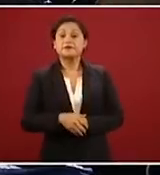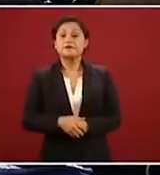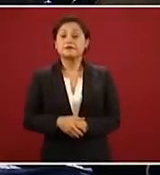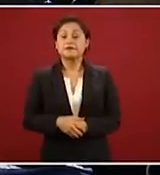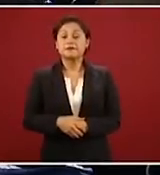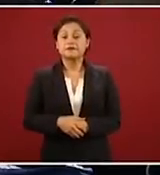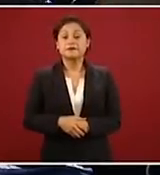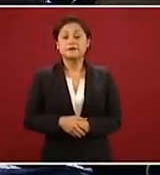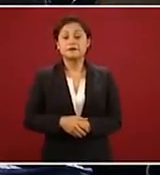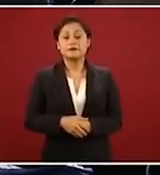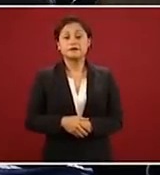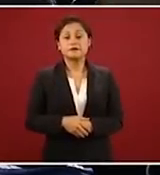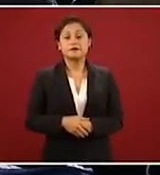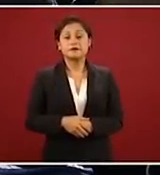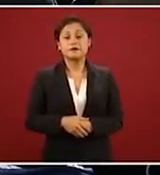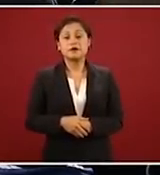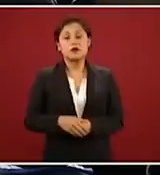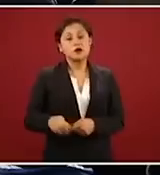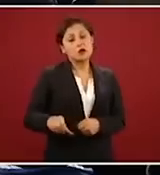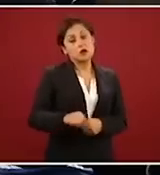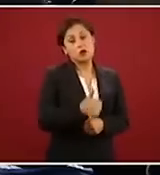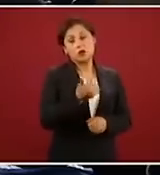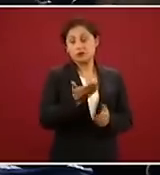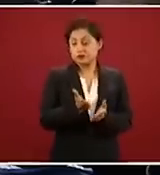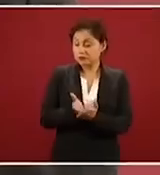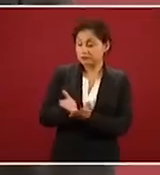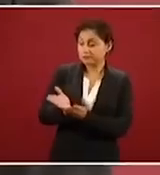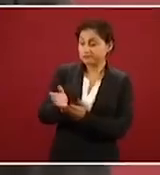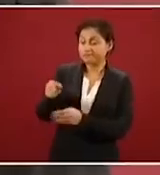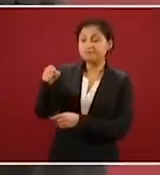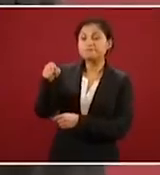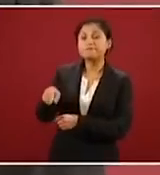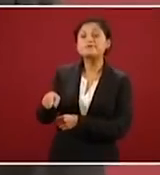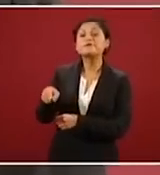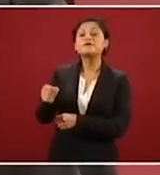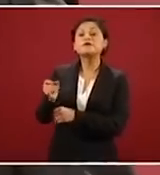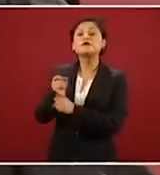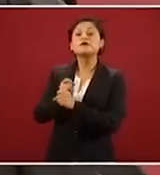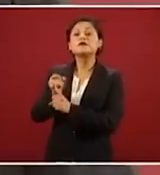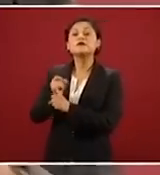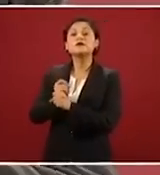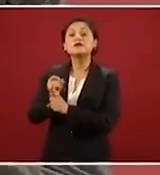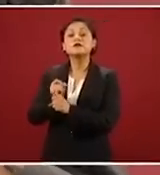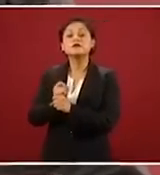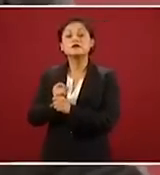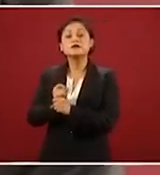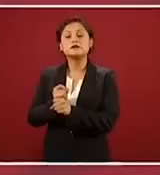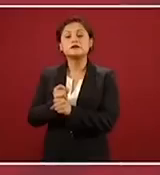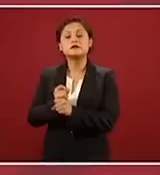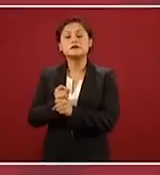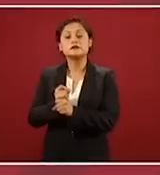otra, son cosas distintas, pero ya es la fiscalía la que tiene